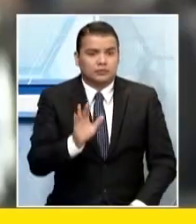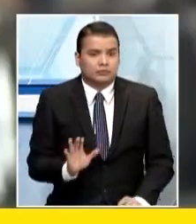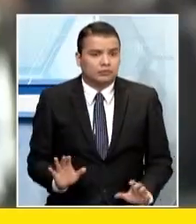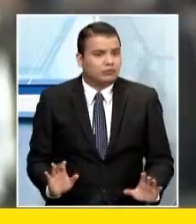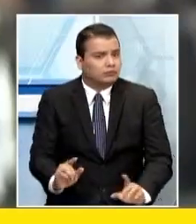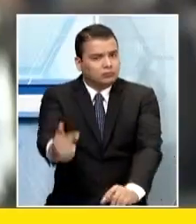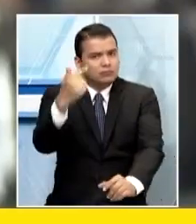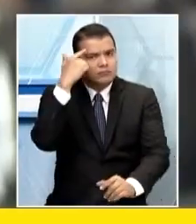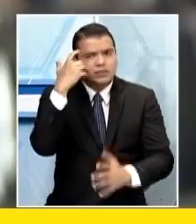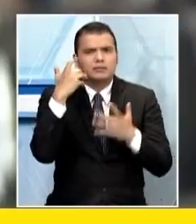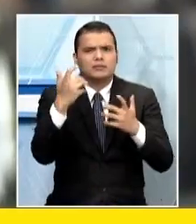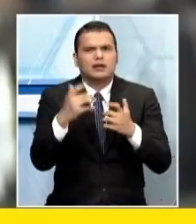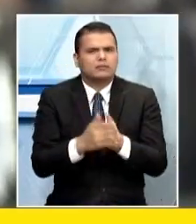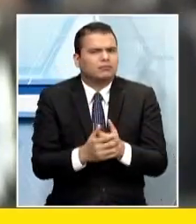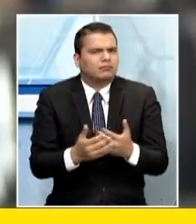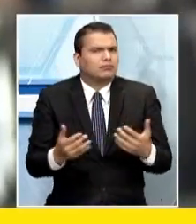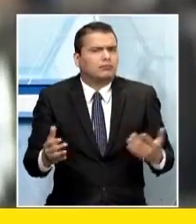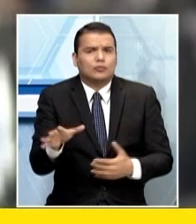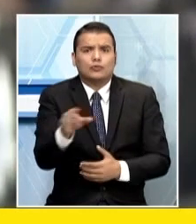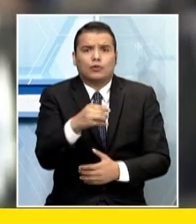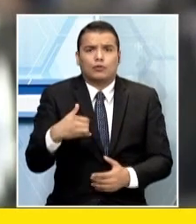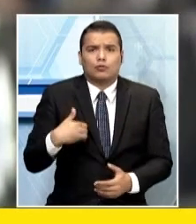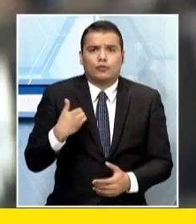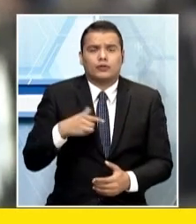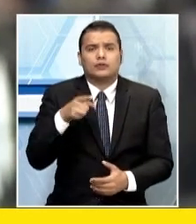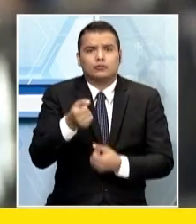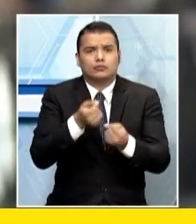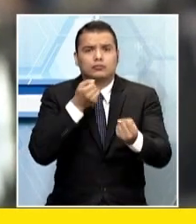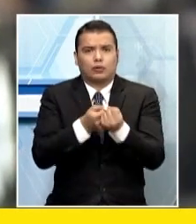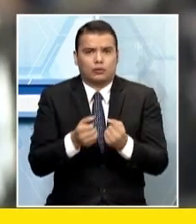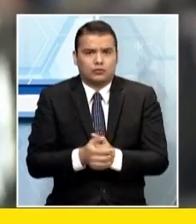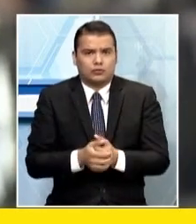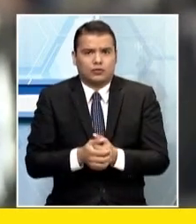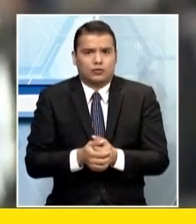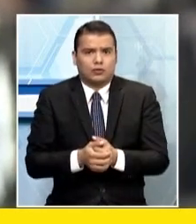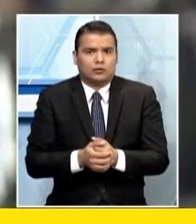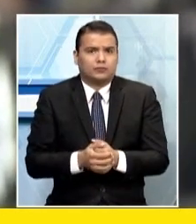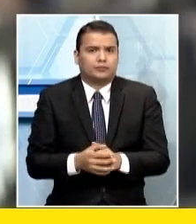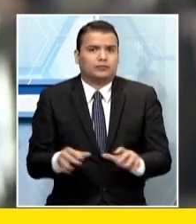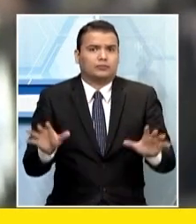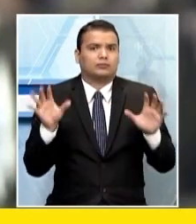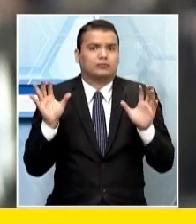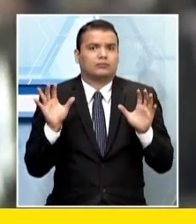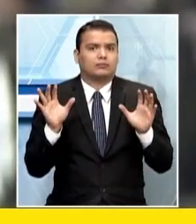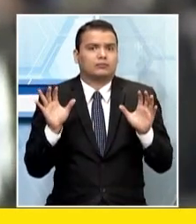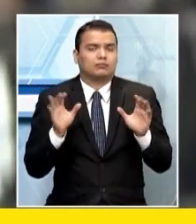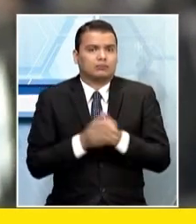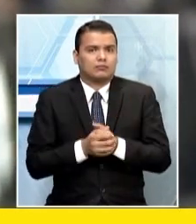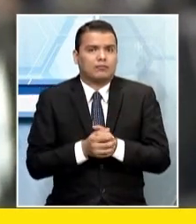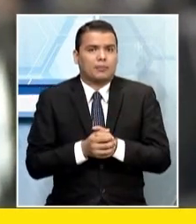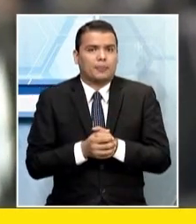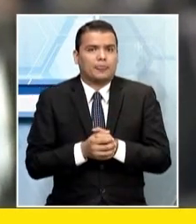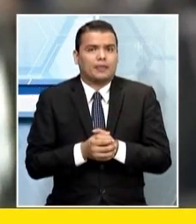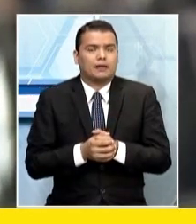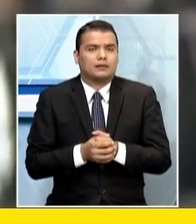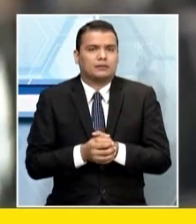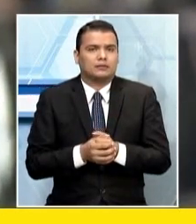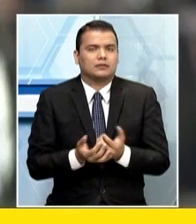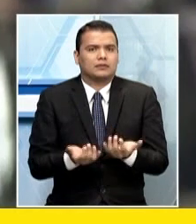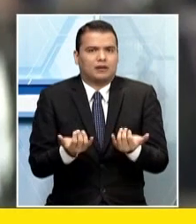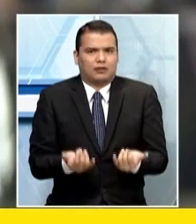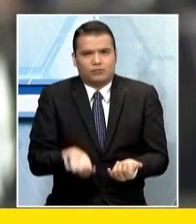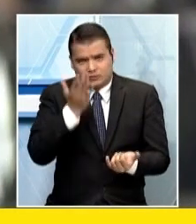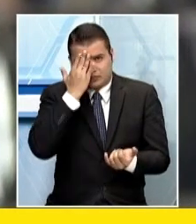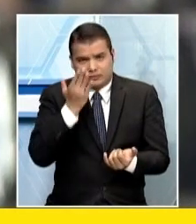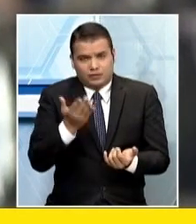son los jóvenes, ¿no? Porque pienso que le debemos mucho a Buenaventura y sobre todo a los procesos, precisamente porque